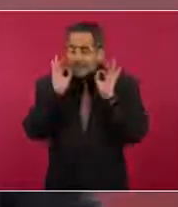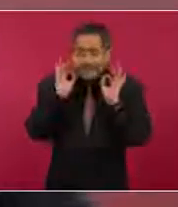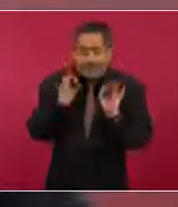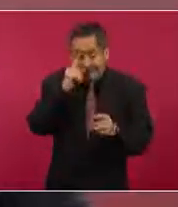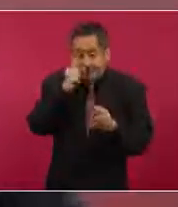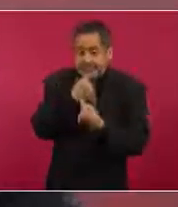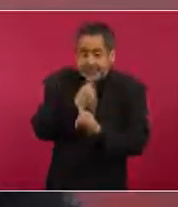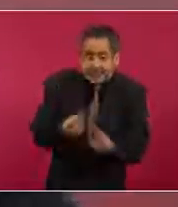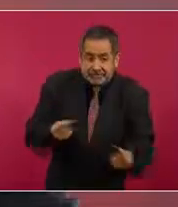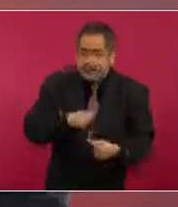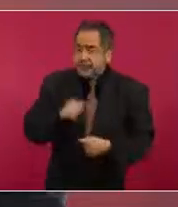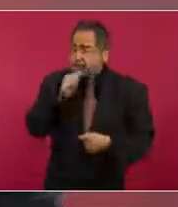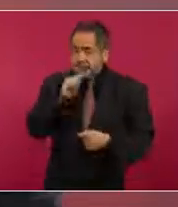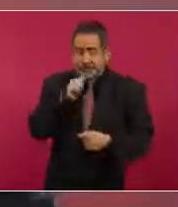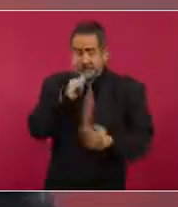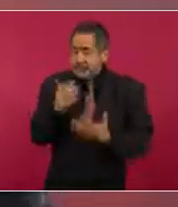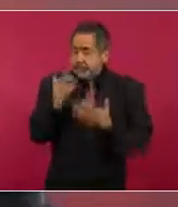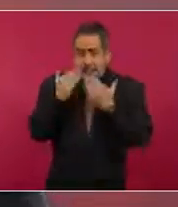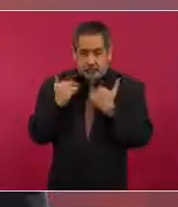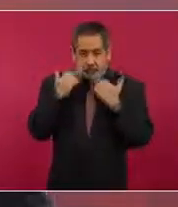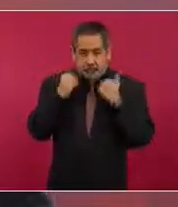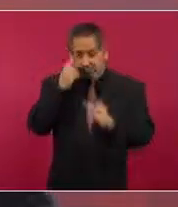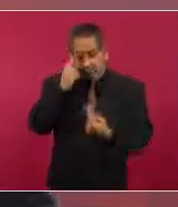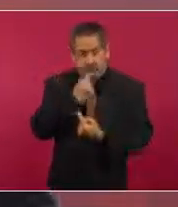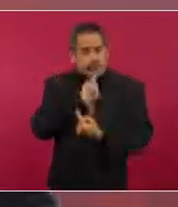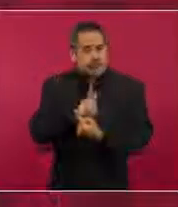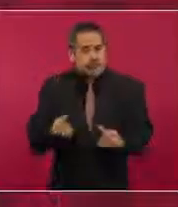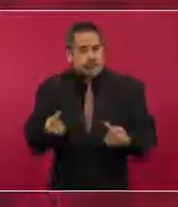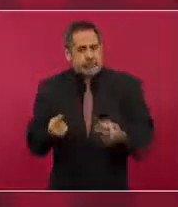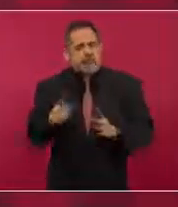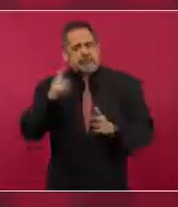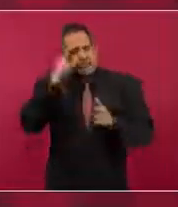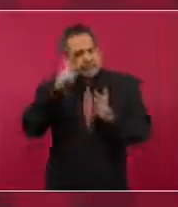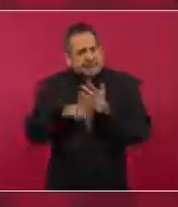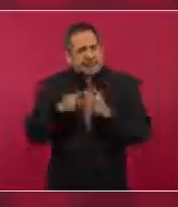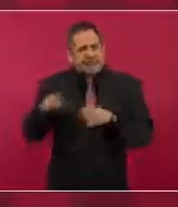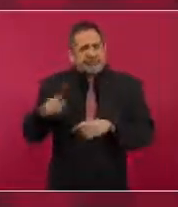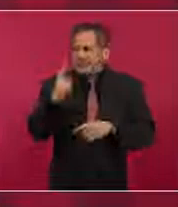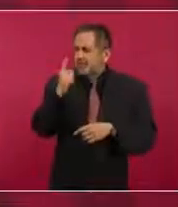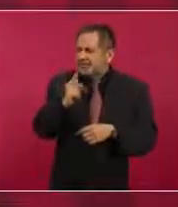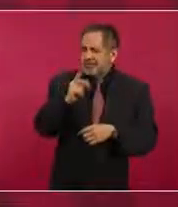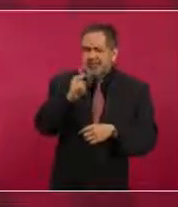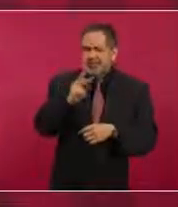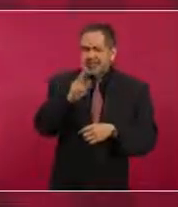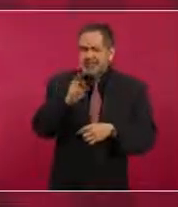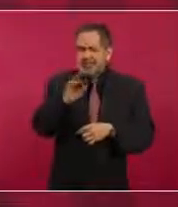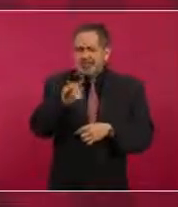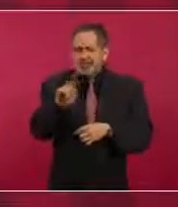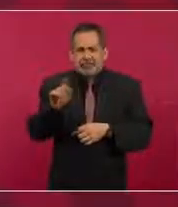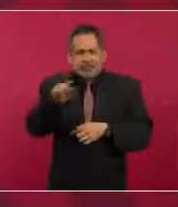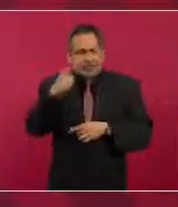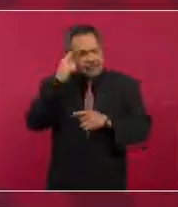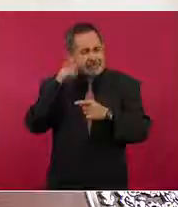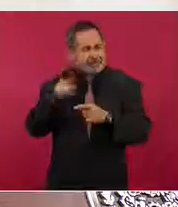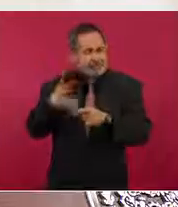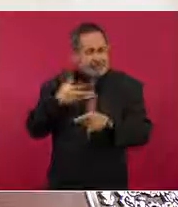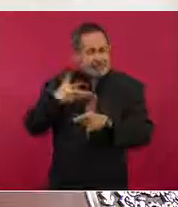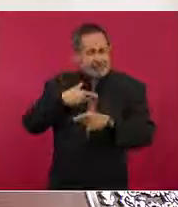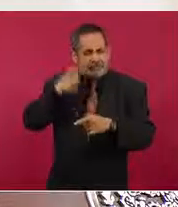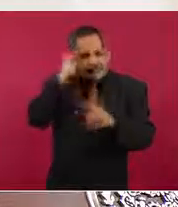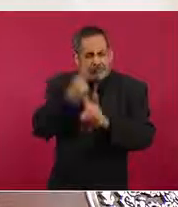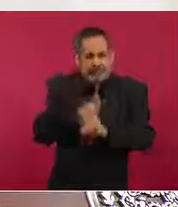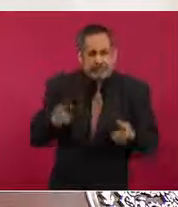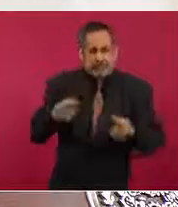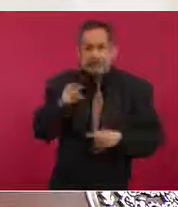específicas para niños. Creo que solo Pfizer tiene y